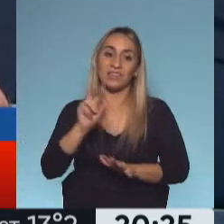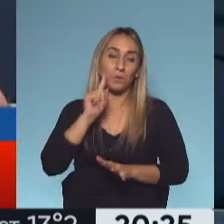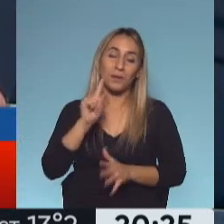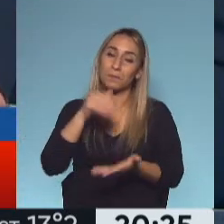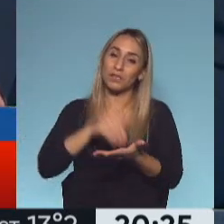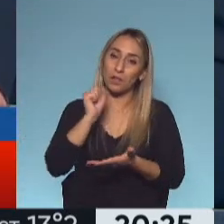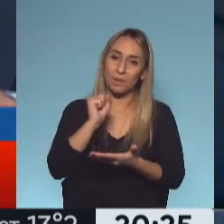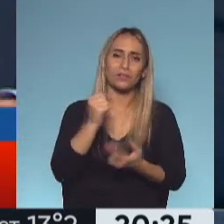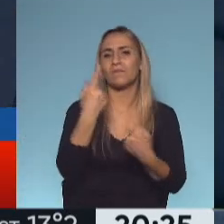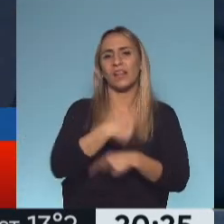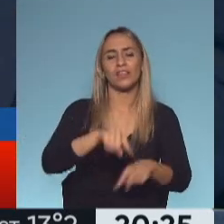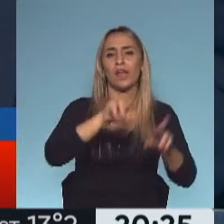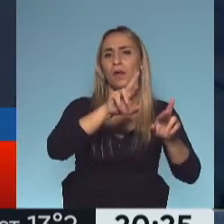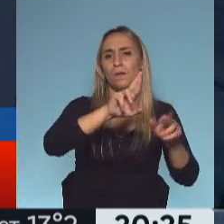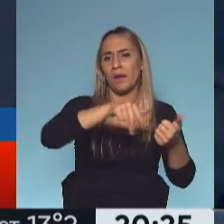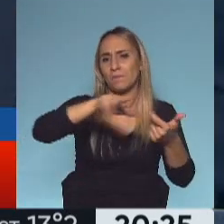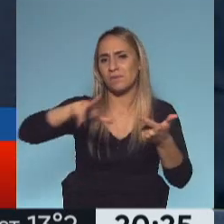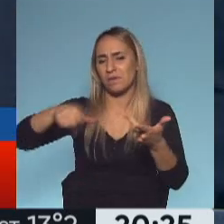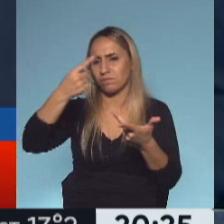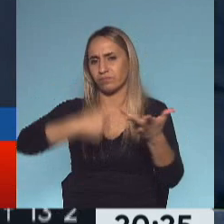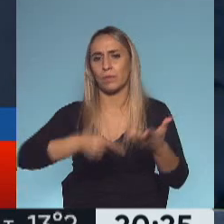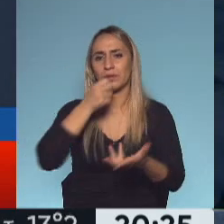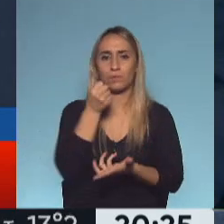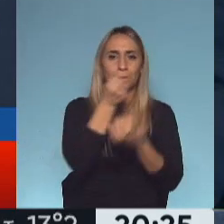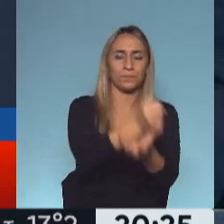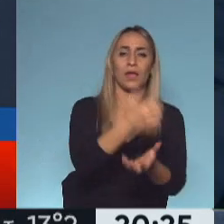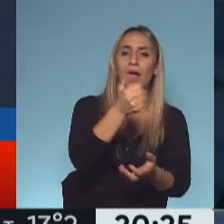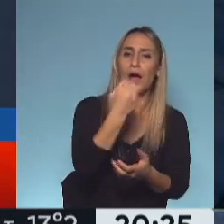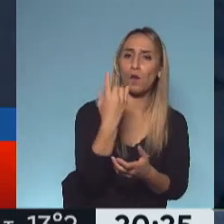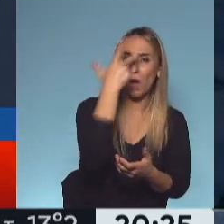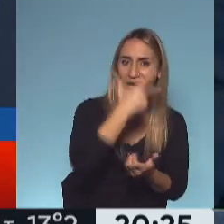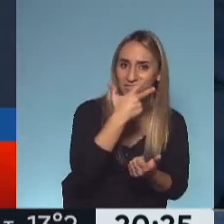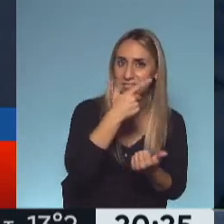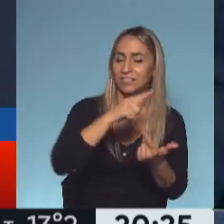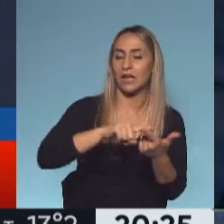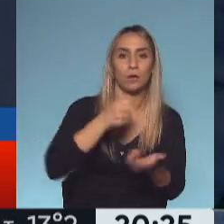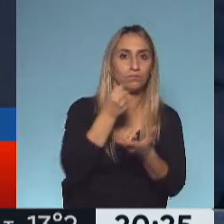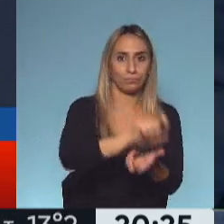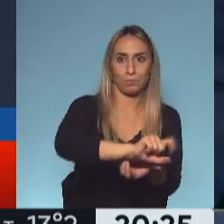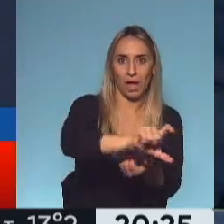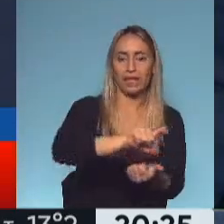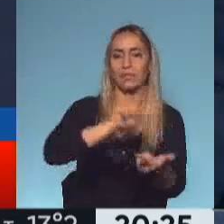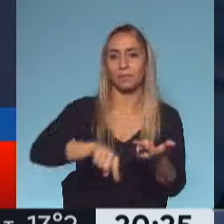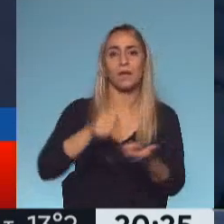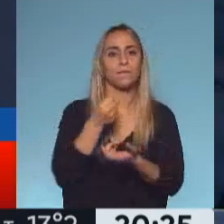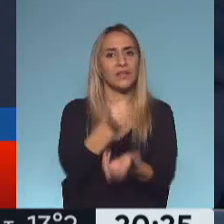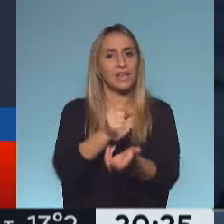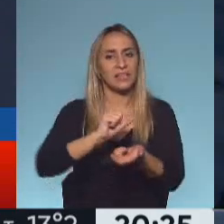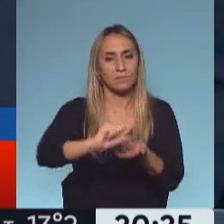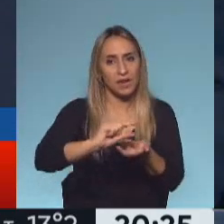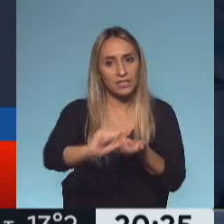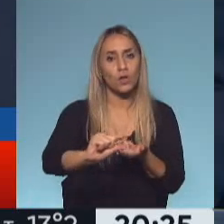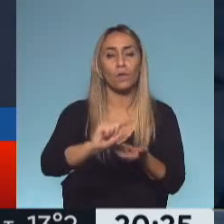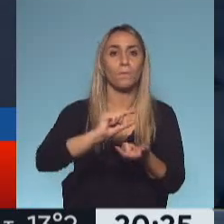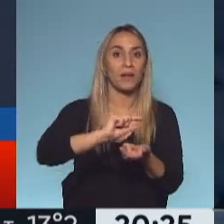pesos en diferentes programas, el refuerzo de la asignación universal por hijo, lo que tiene que ver con los financiamientos, que estamos lanzando nuevas líneas